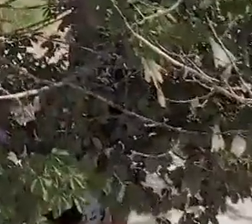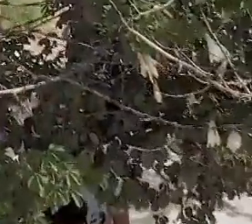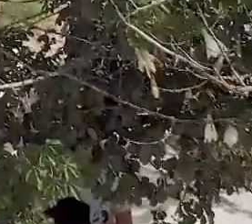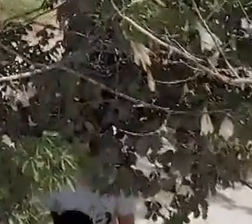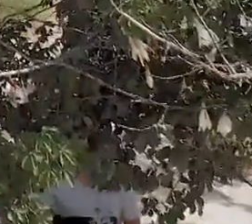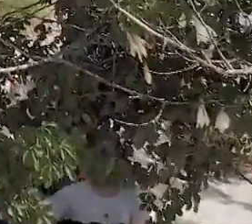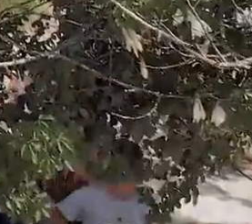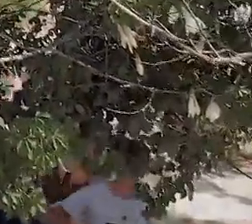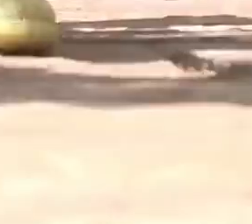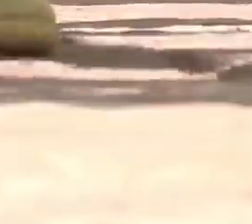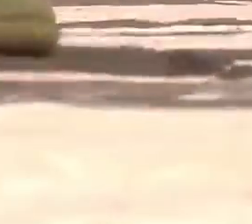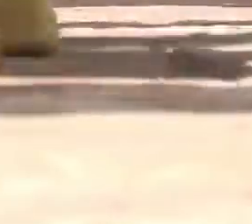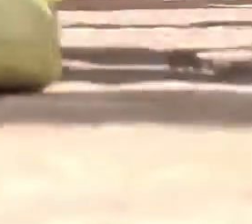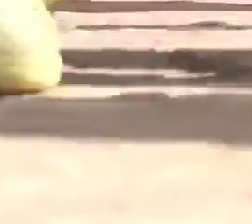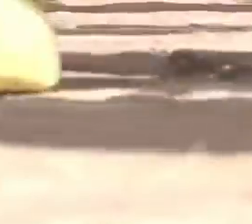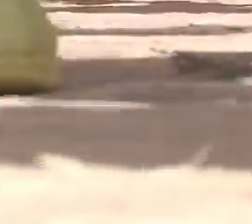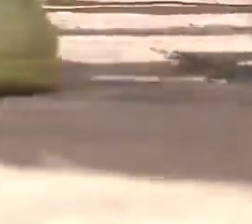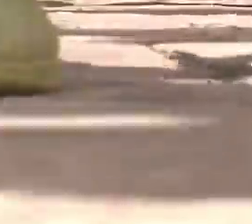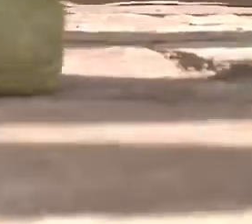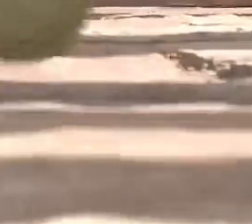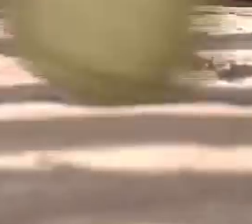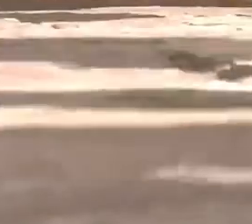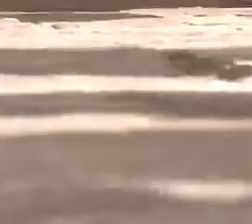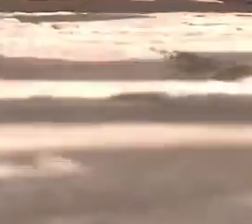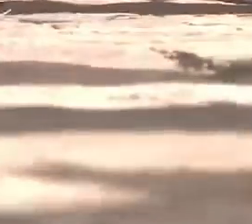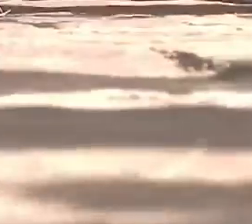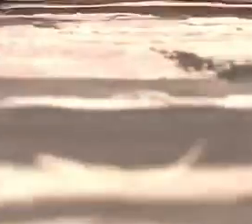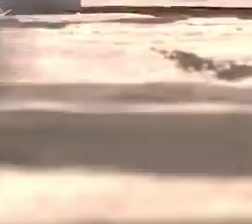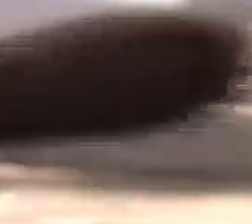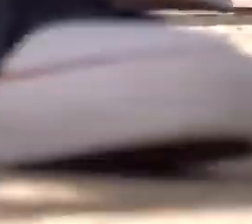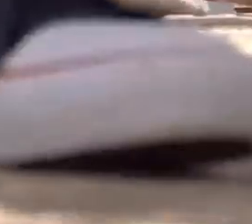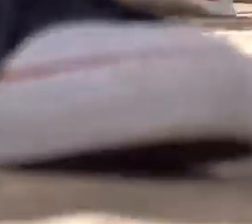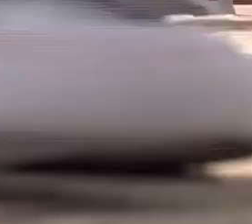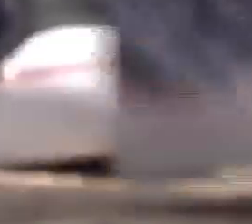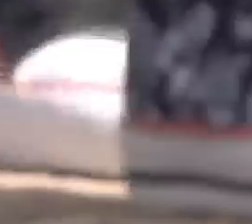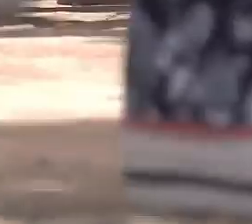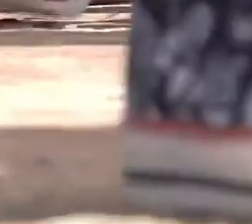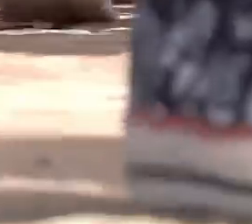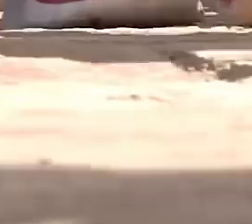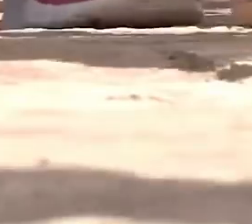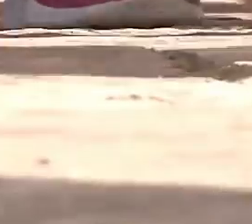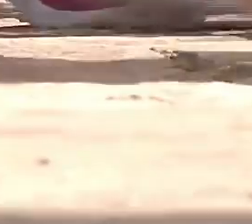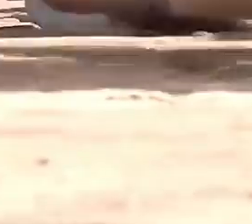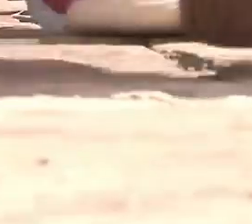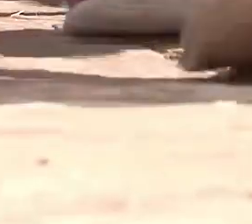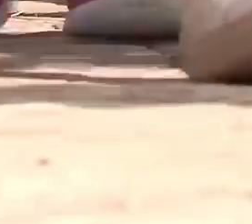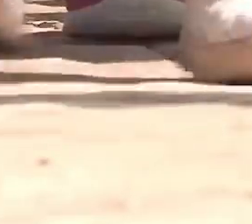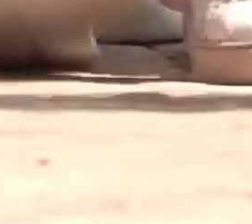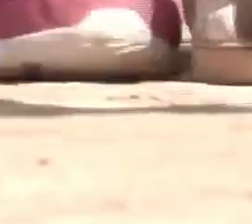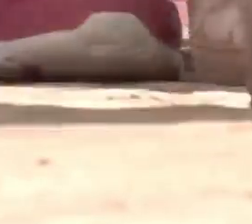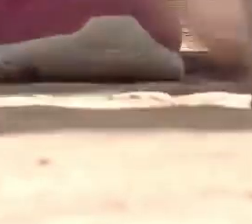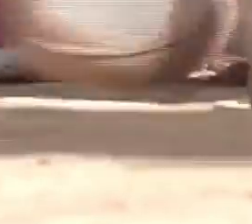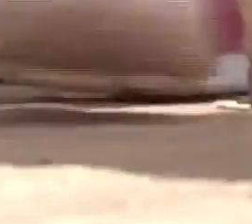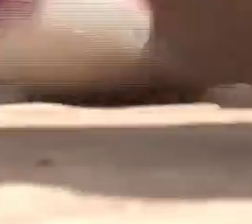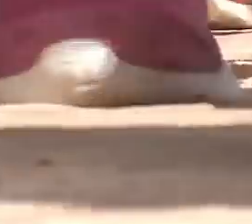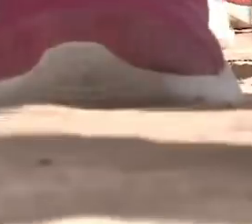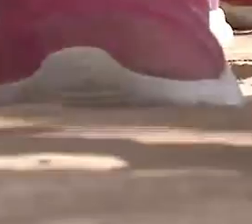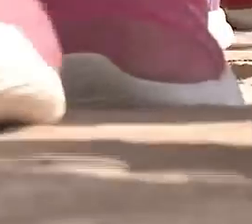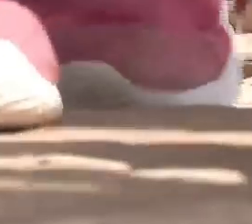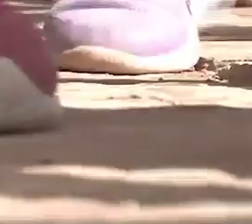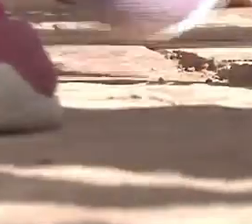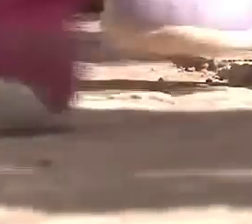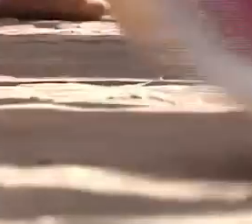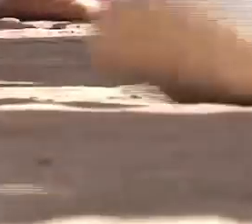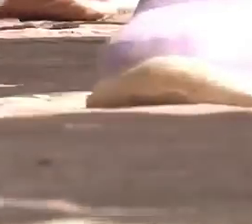conventual, tu juventud entregaste en tierras de